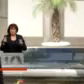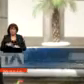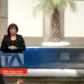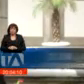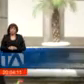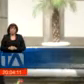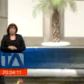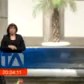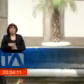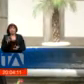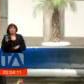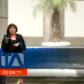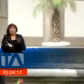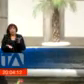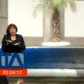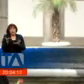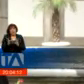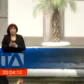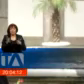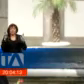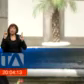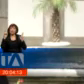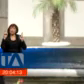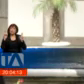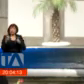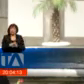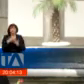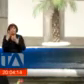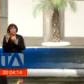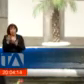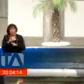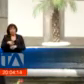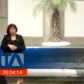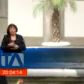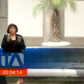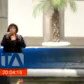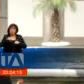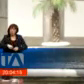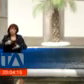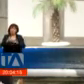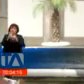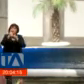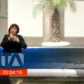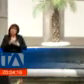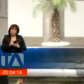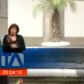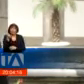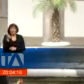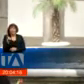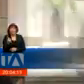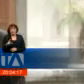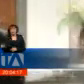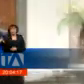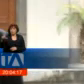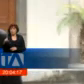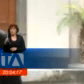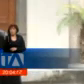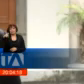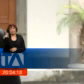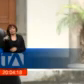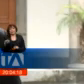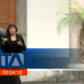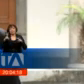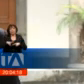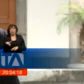hubiera alternativas de que una parte importante pueda ser en efectivo, otra parte en bono, y que se solvente las inquietudes. Se habló también